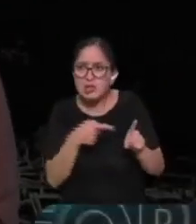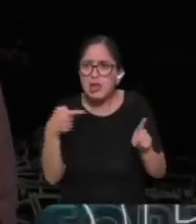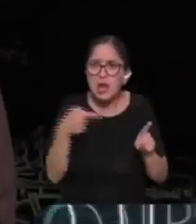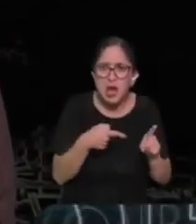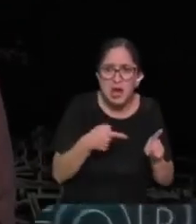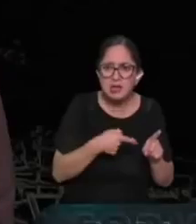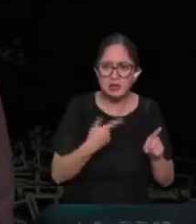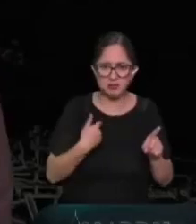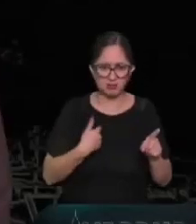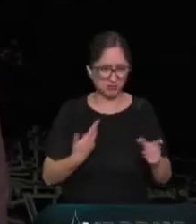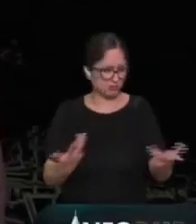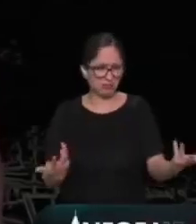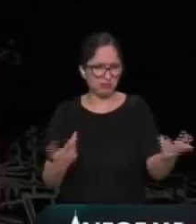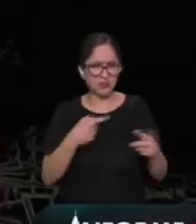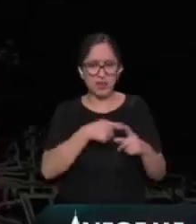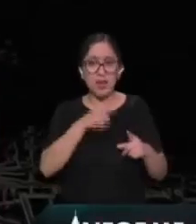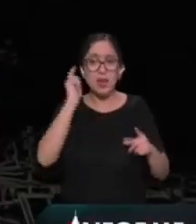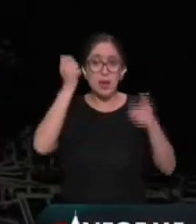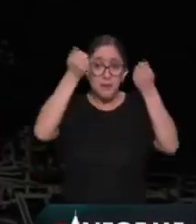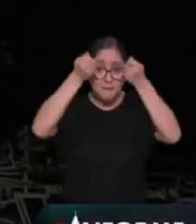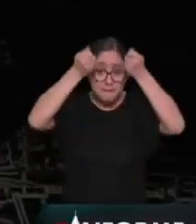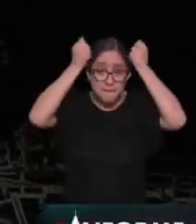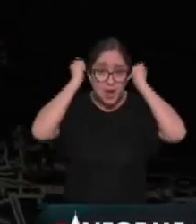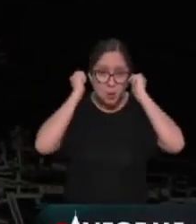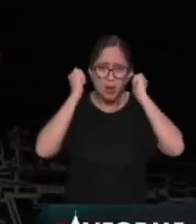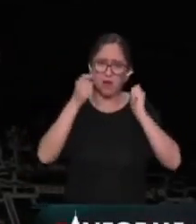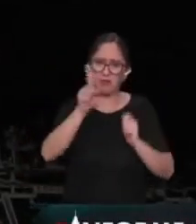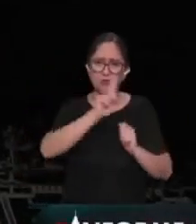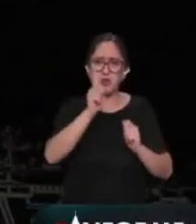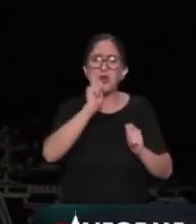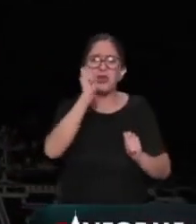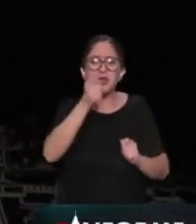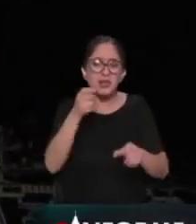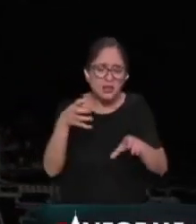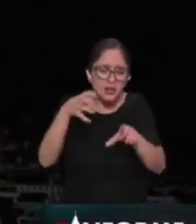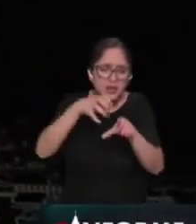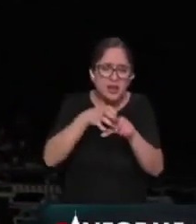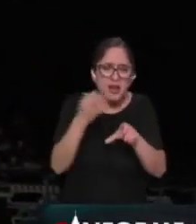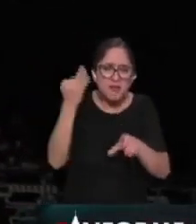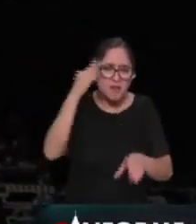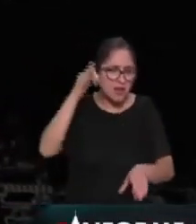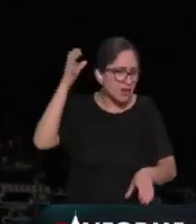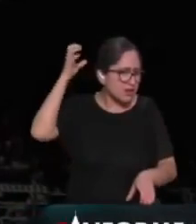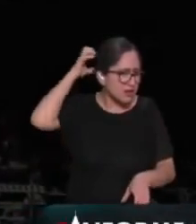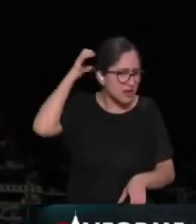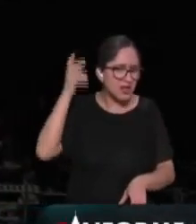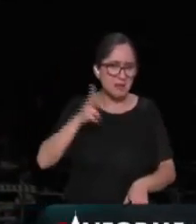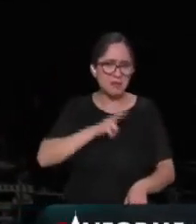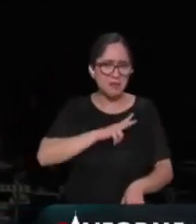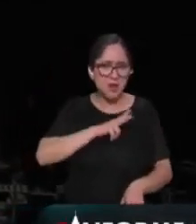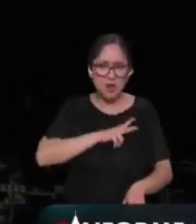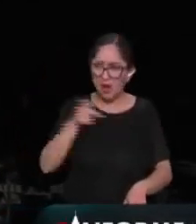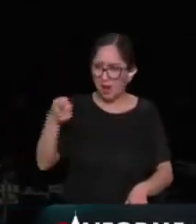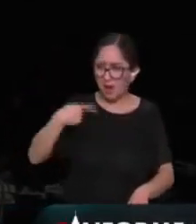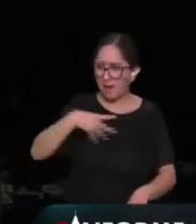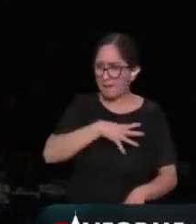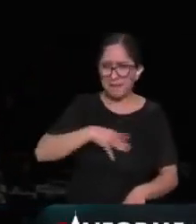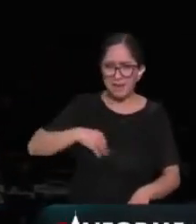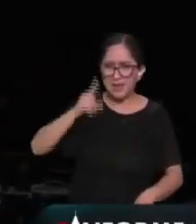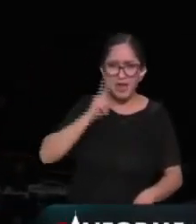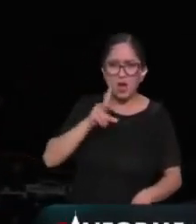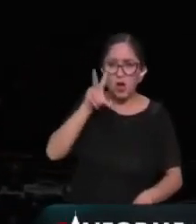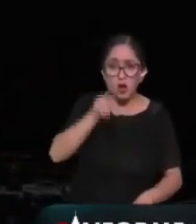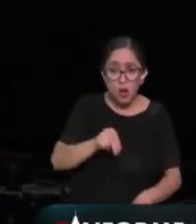no, esta peluca no es peluca. Es un postizo y es mío. Es más, ni le gusta a mi hija. Así